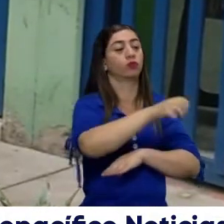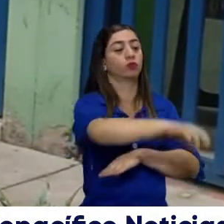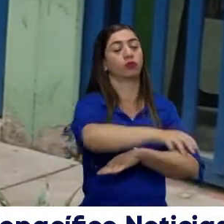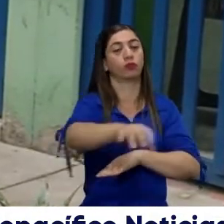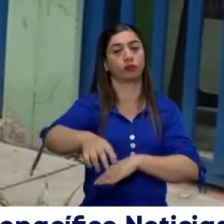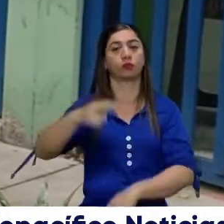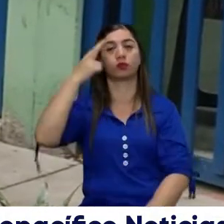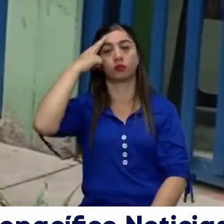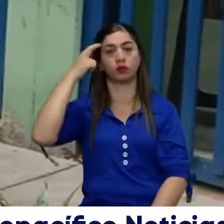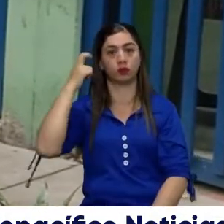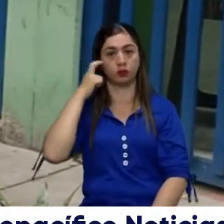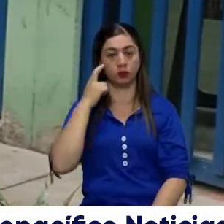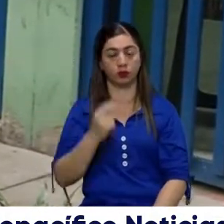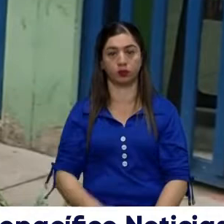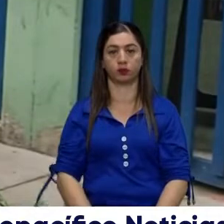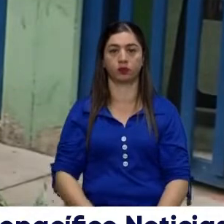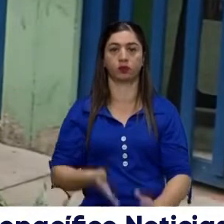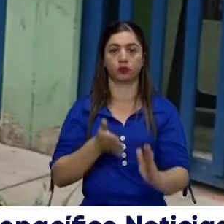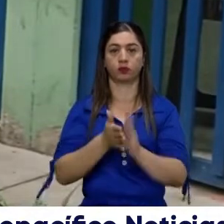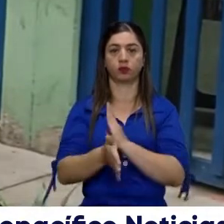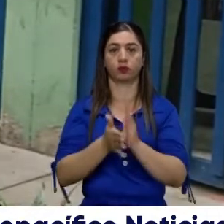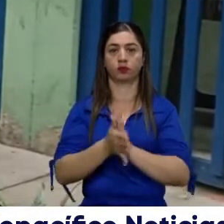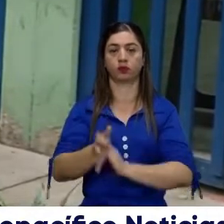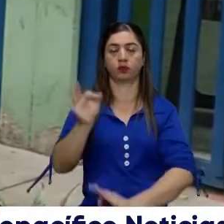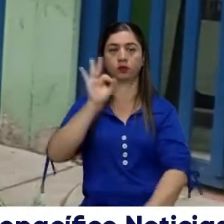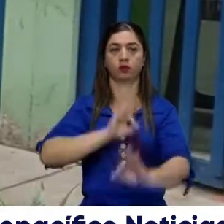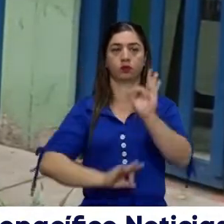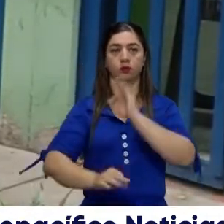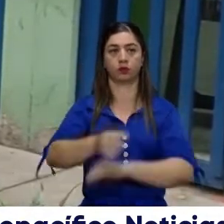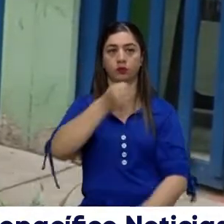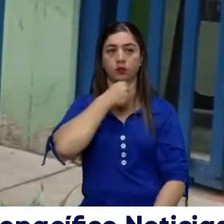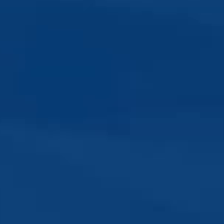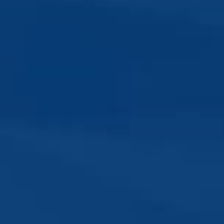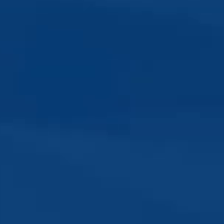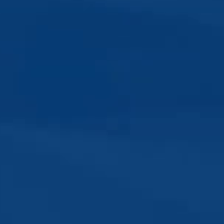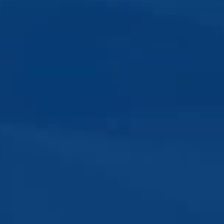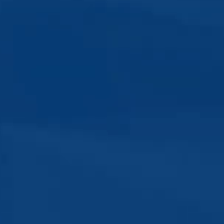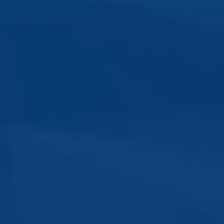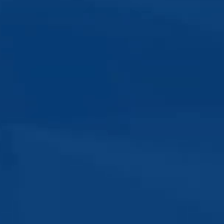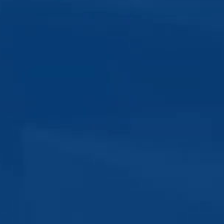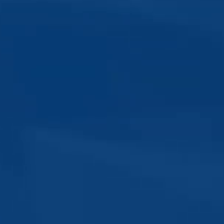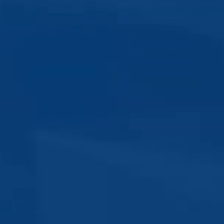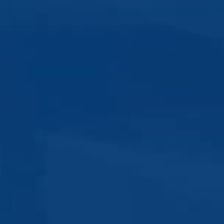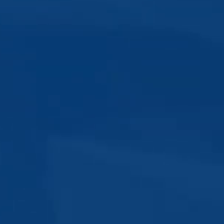en el departamento del Chocó. Yo soy Cristian Cuesta. Para Telepacífico Noticias.